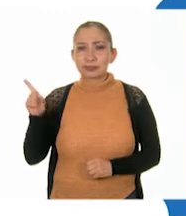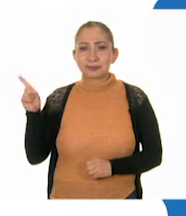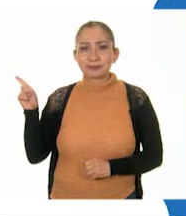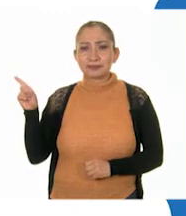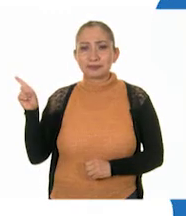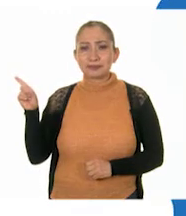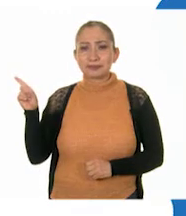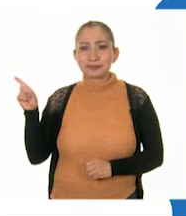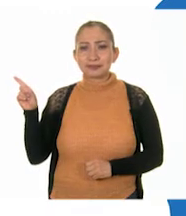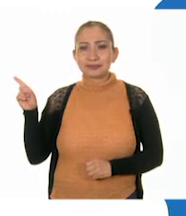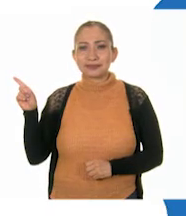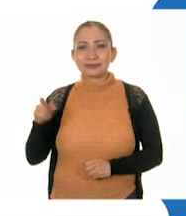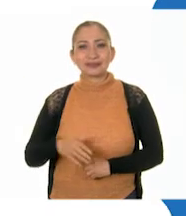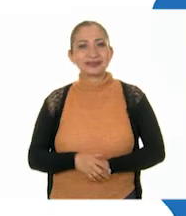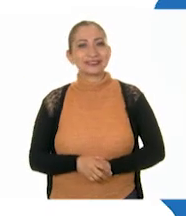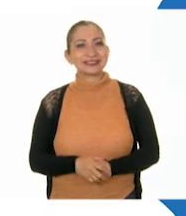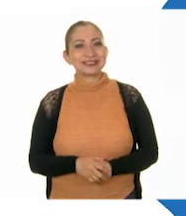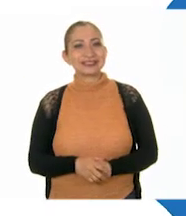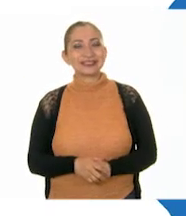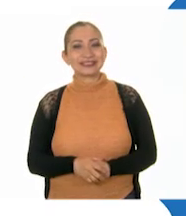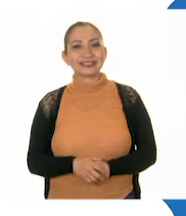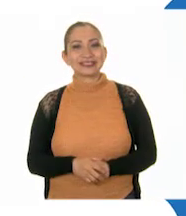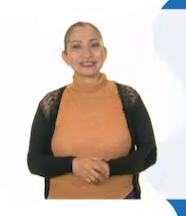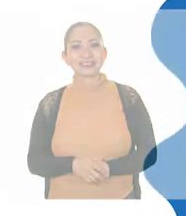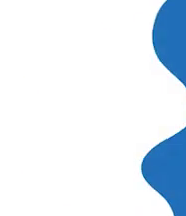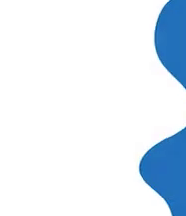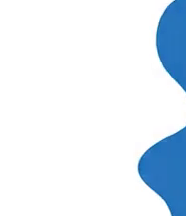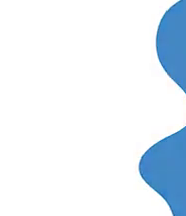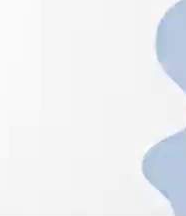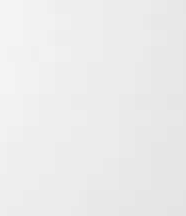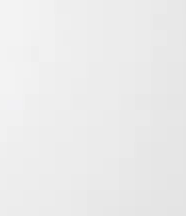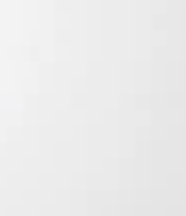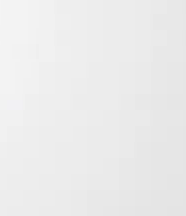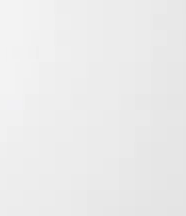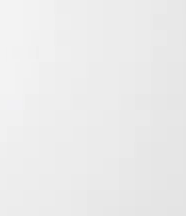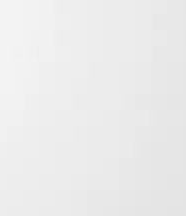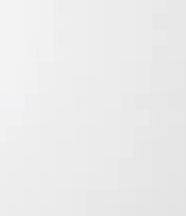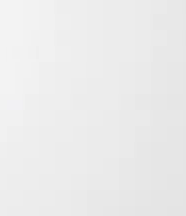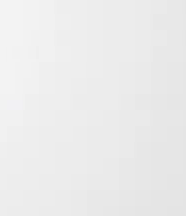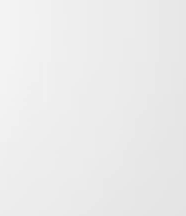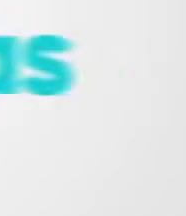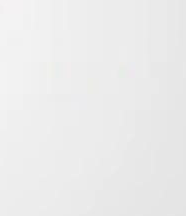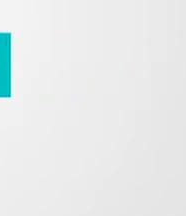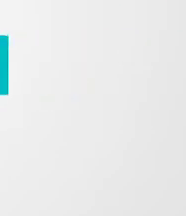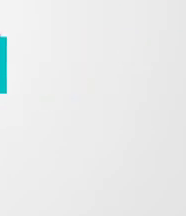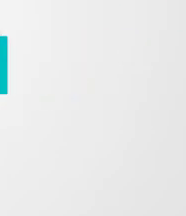liga: aprendeencasa.cep.gob.mx.